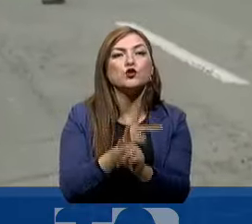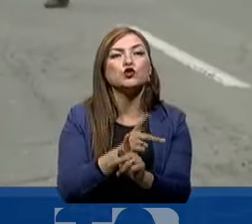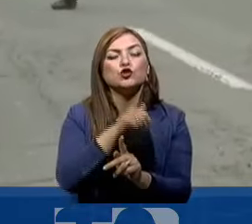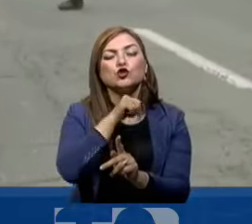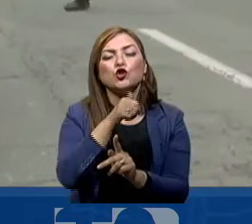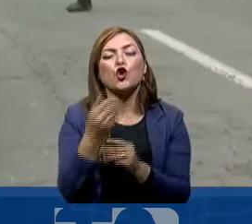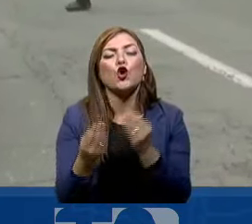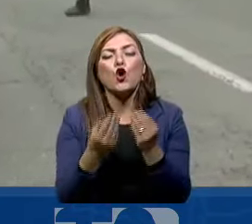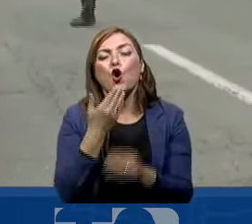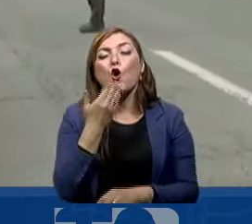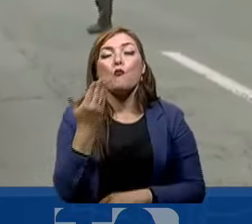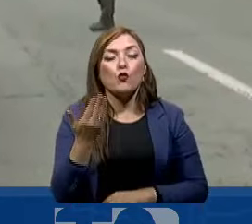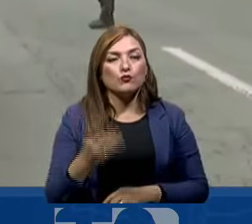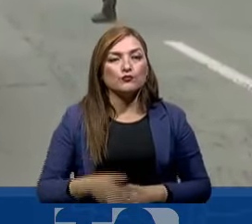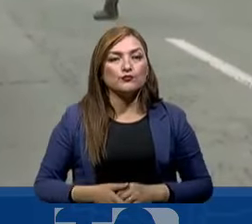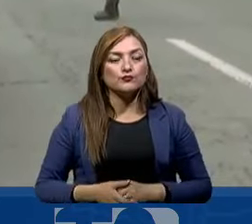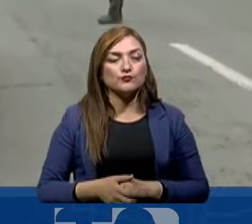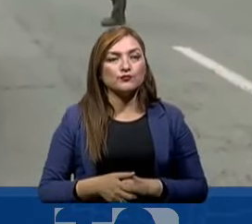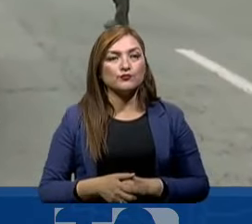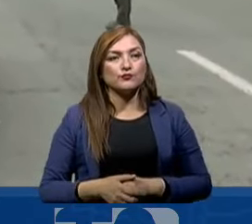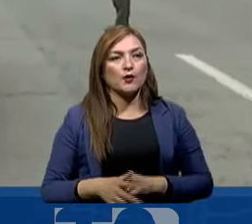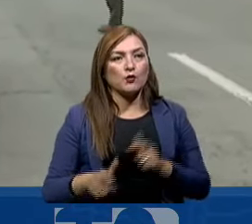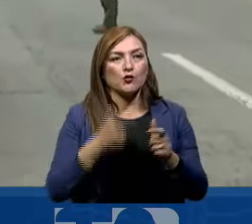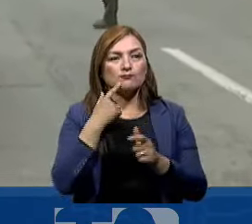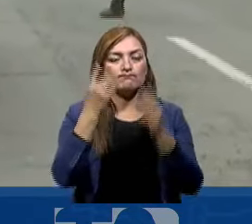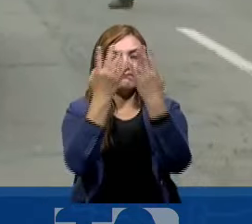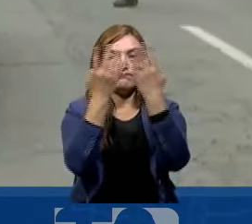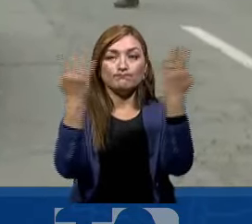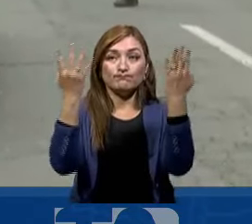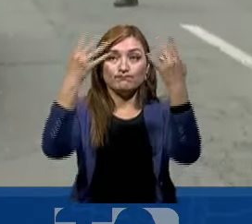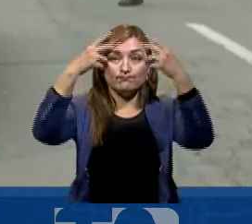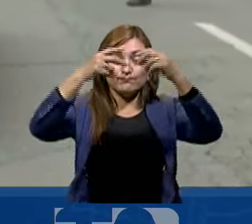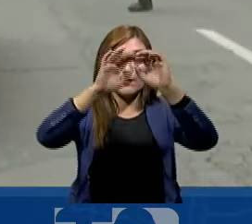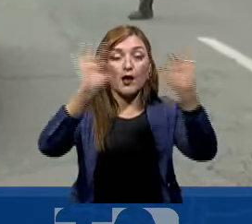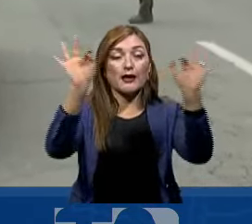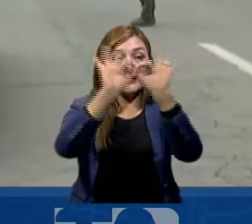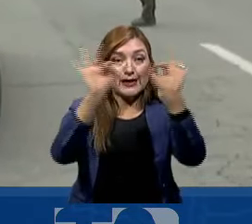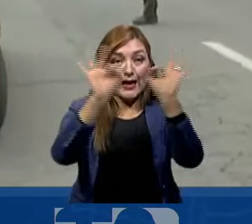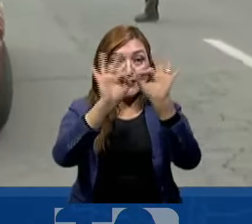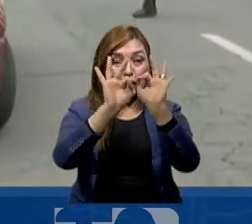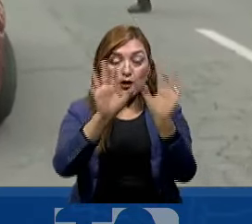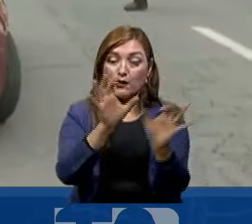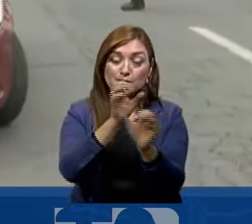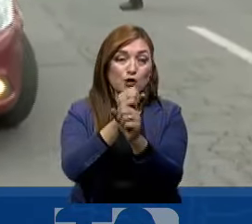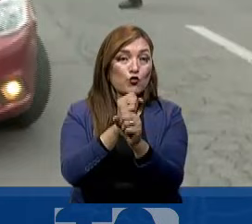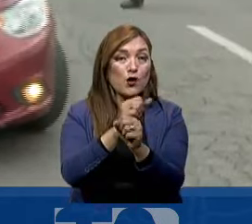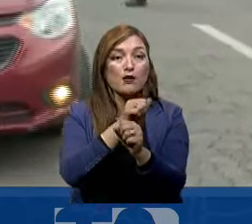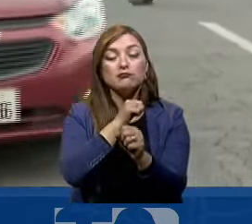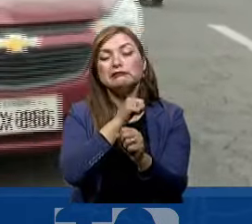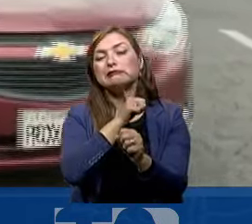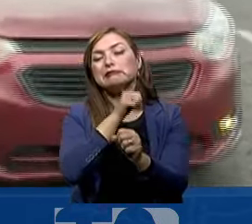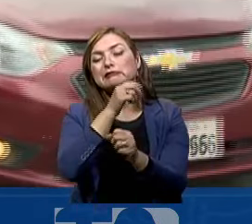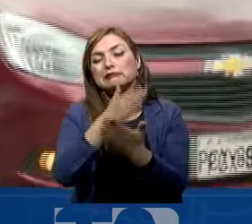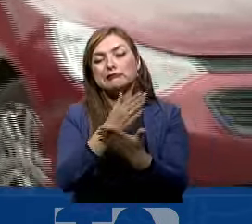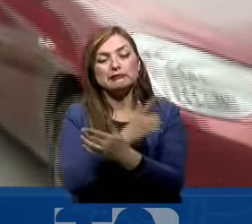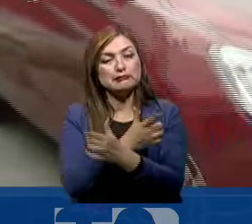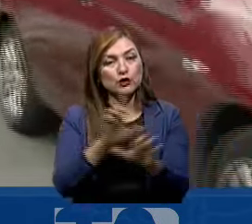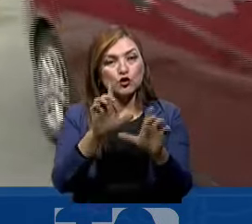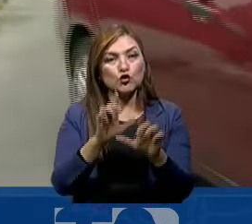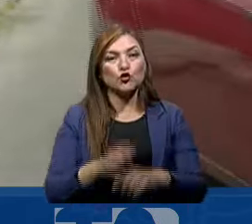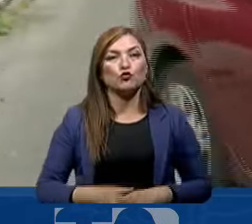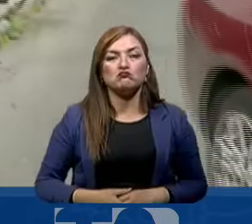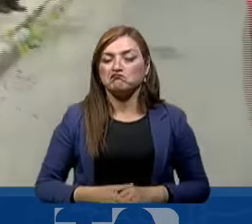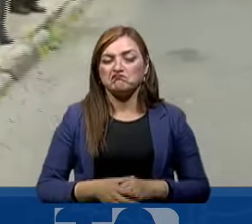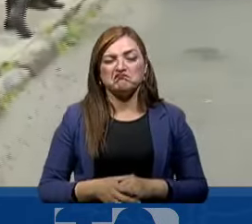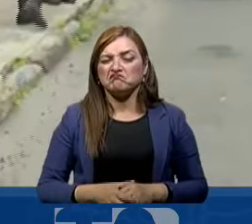delictivas, donde las personas a veces piensan que por tener un cerco eléctrico, un muro alto, una puerta metálica, ya estén libres de la delincuencia, y no es así. La delincuencia cada día busca